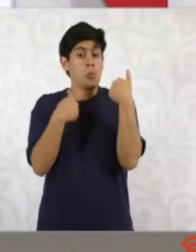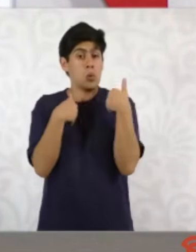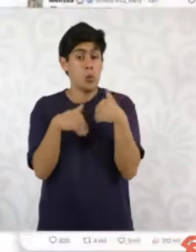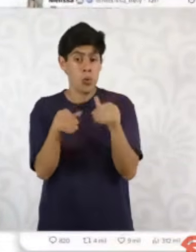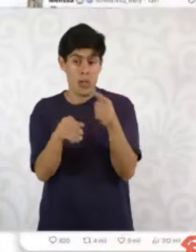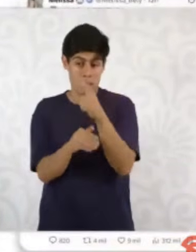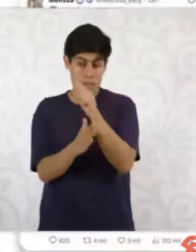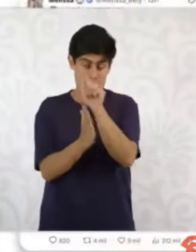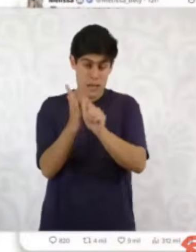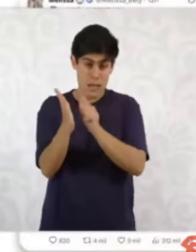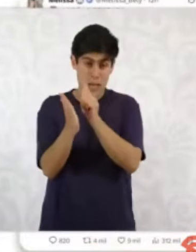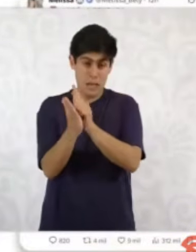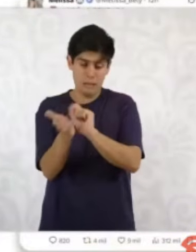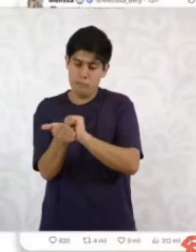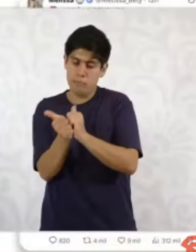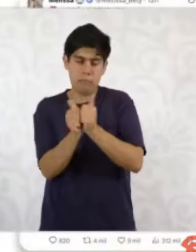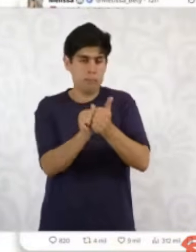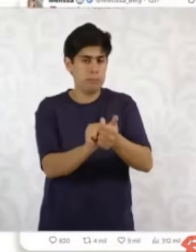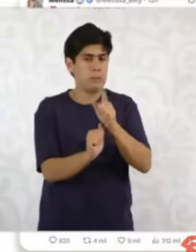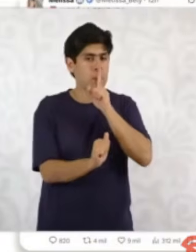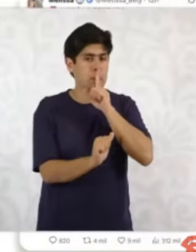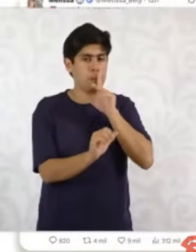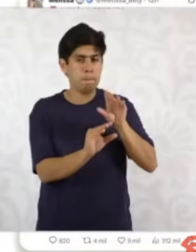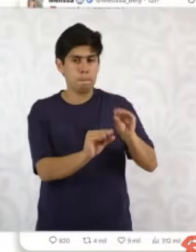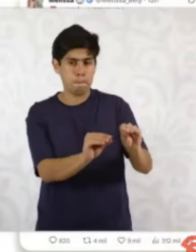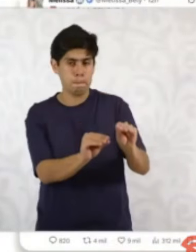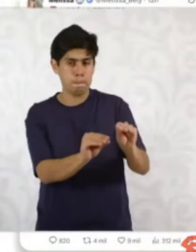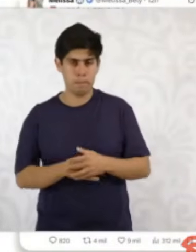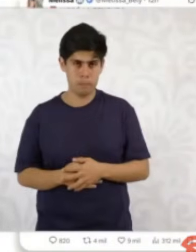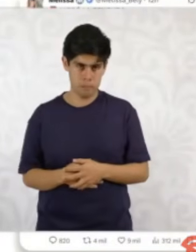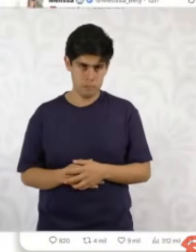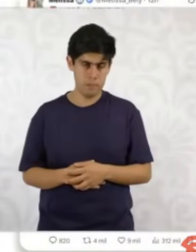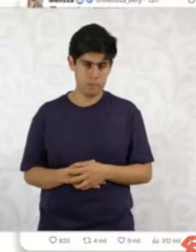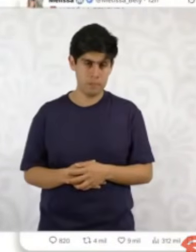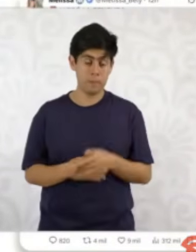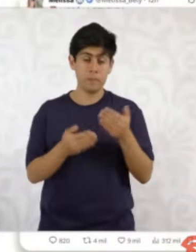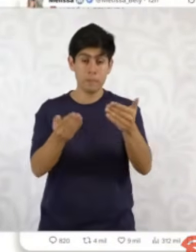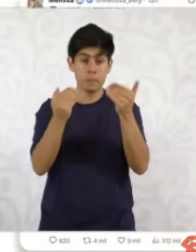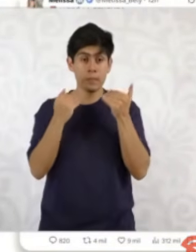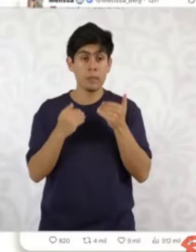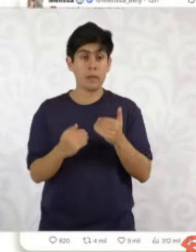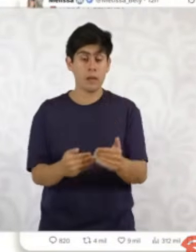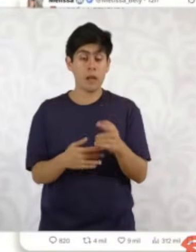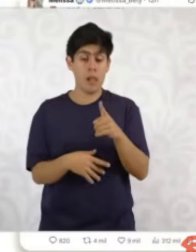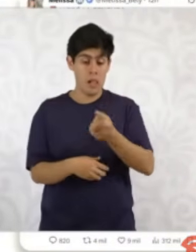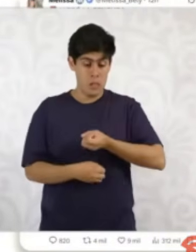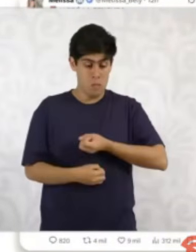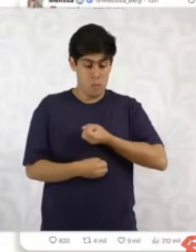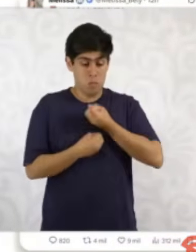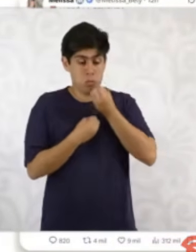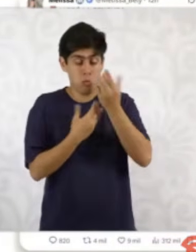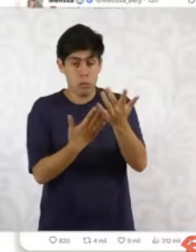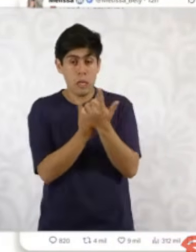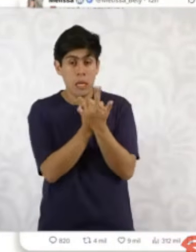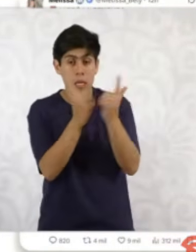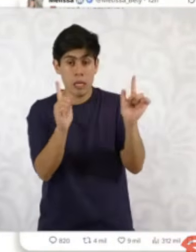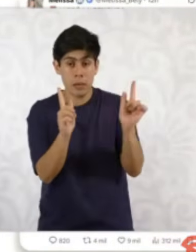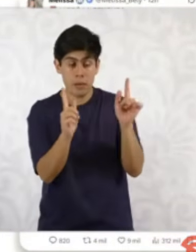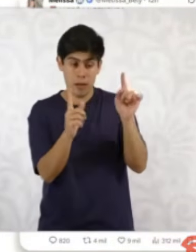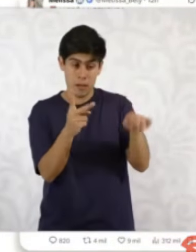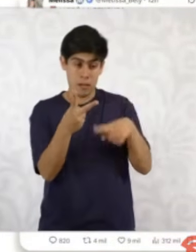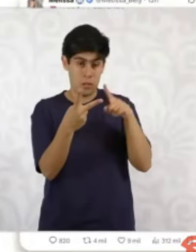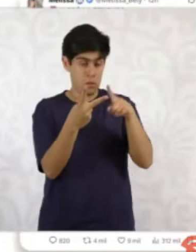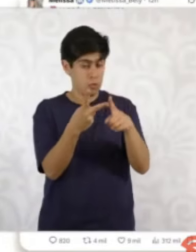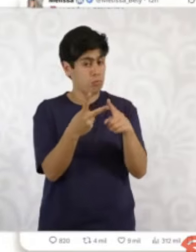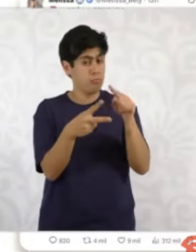censura gubernamental. La protección de los derechos de audiencia y la libertad de expresión son principios complementarios